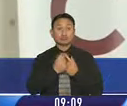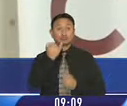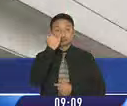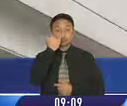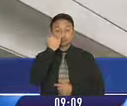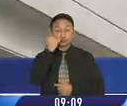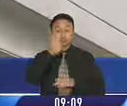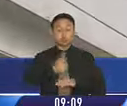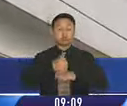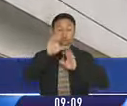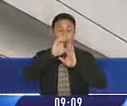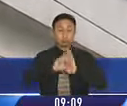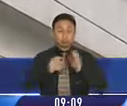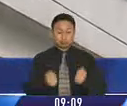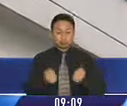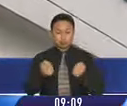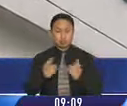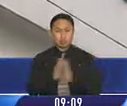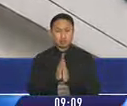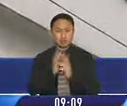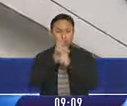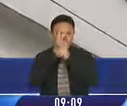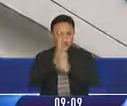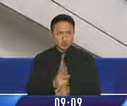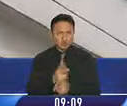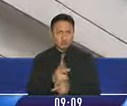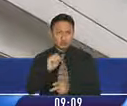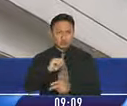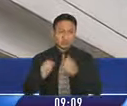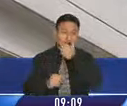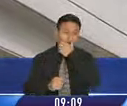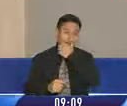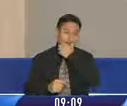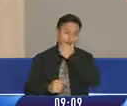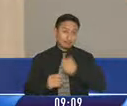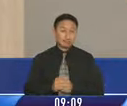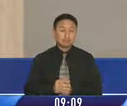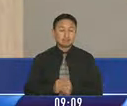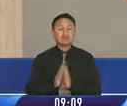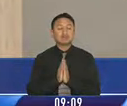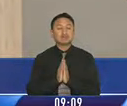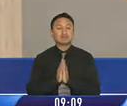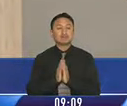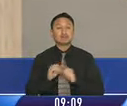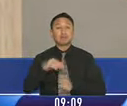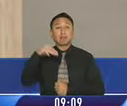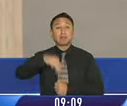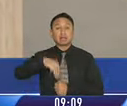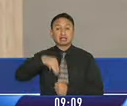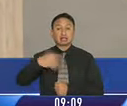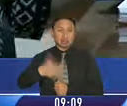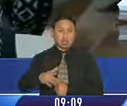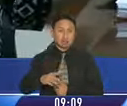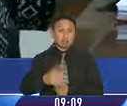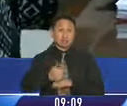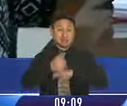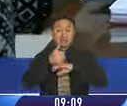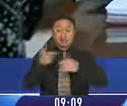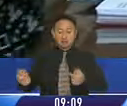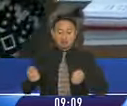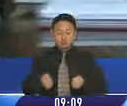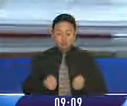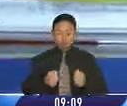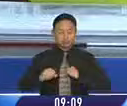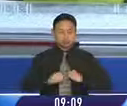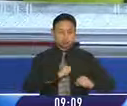la Corte Constitucional un pedido de medidas cautelares, solicitud que este martes fue admitida a trámite y